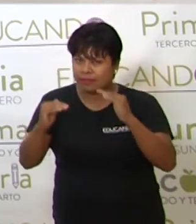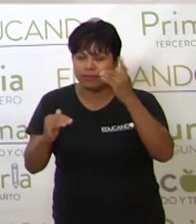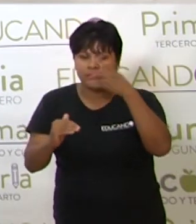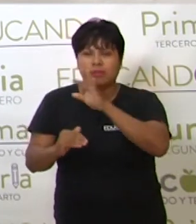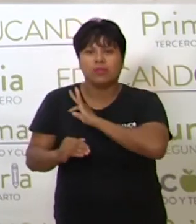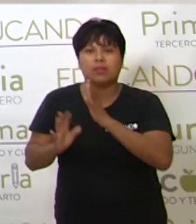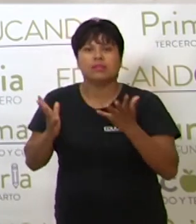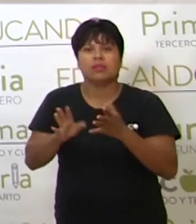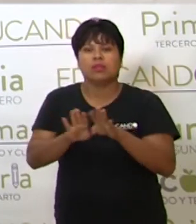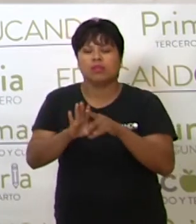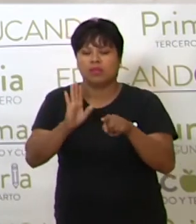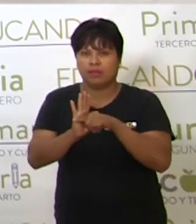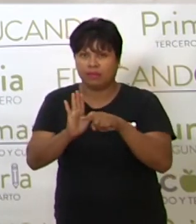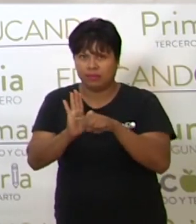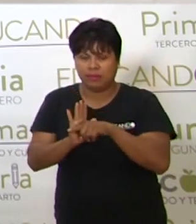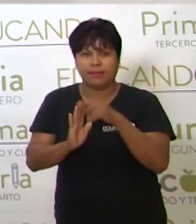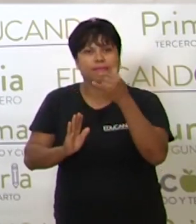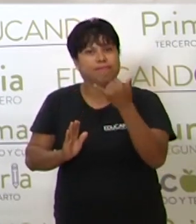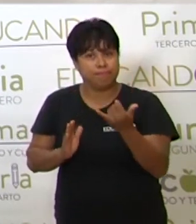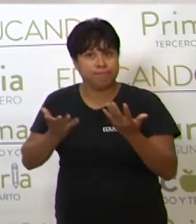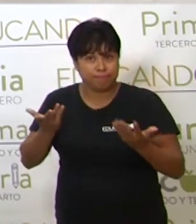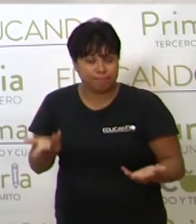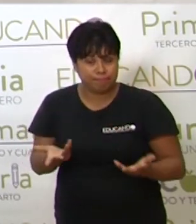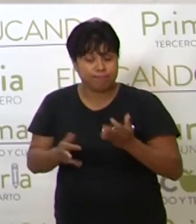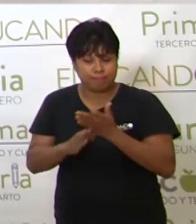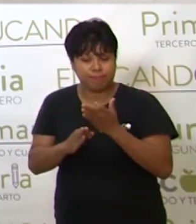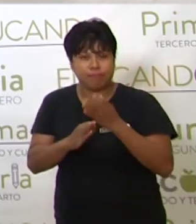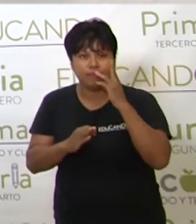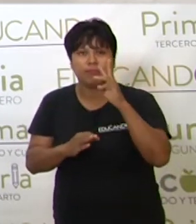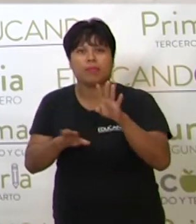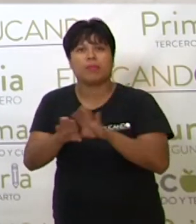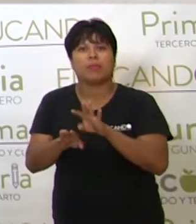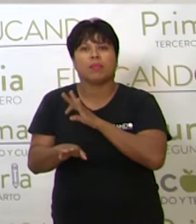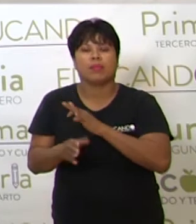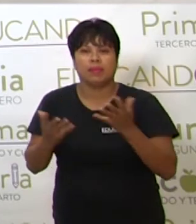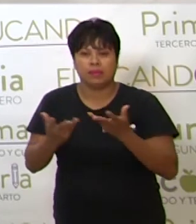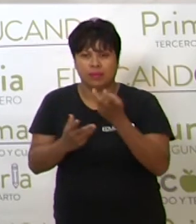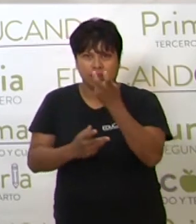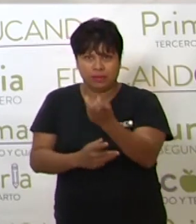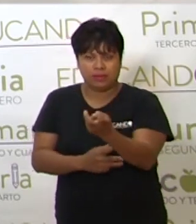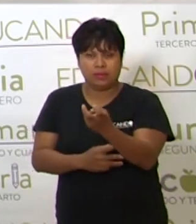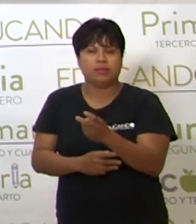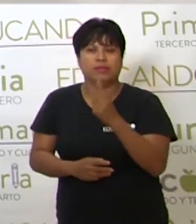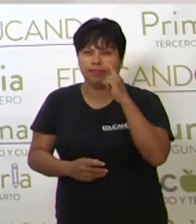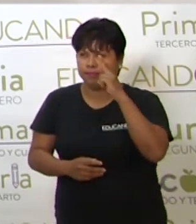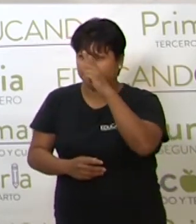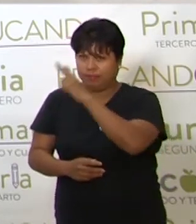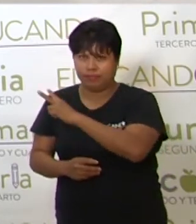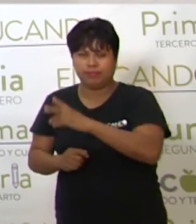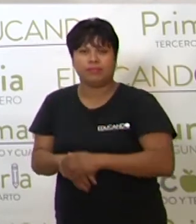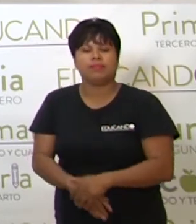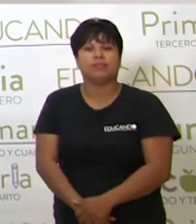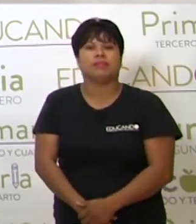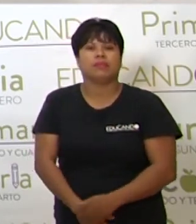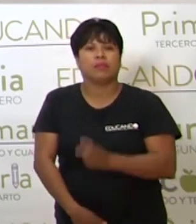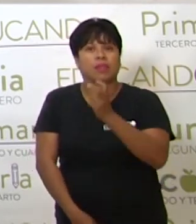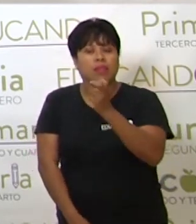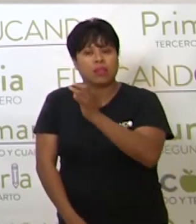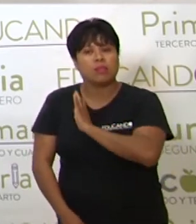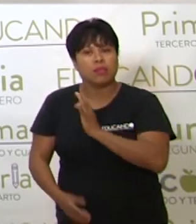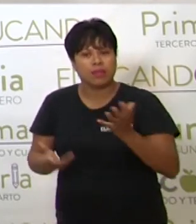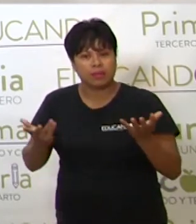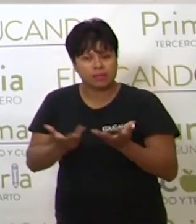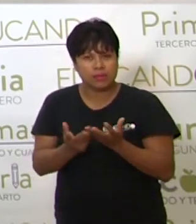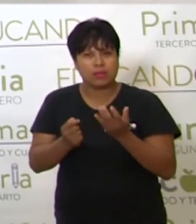hacer una resta y bueno vamos a ver cómo podemos hacer equivalente esto fíjense esto lo puedo hacer